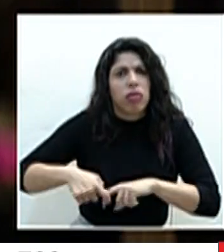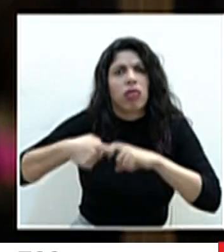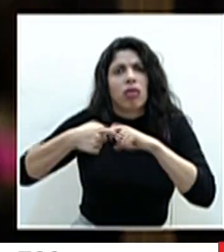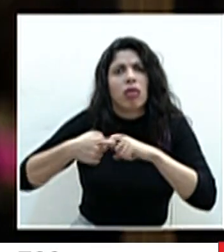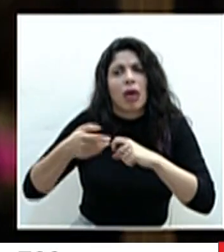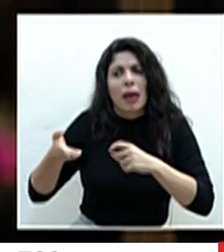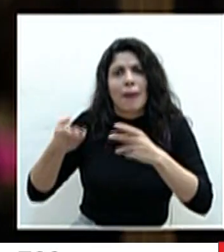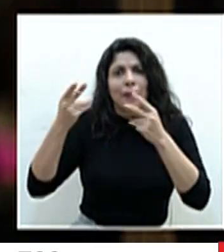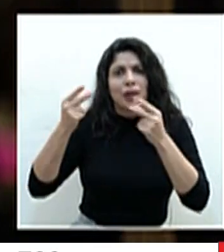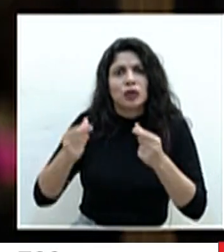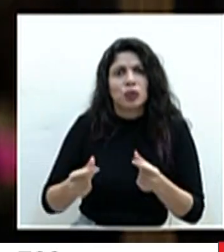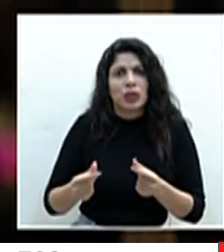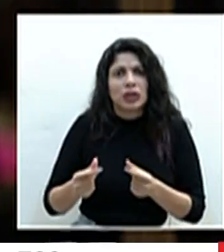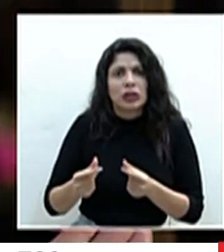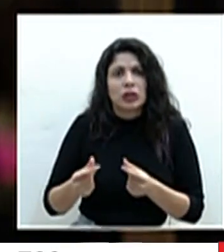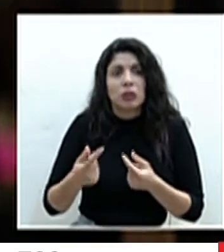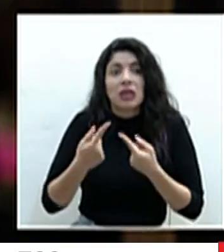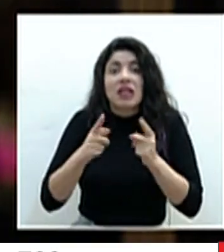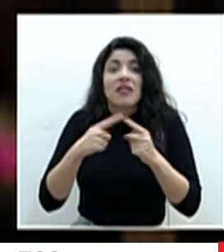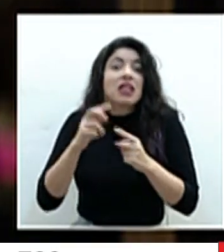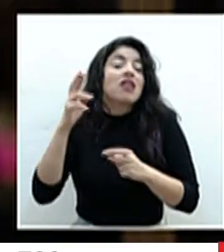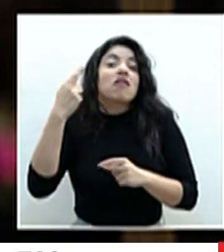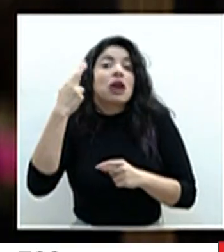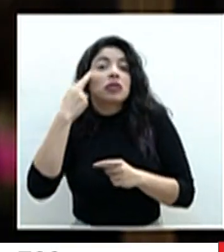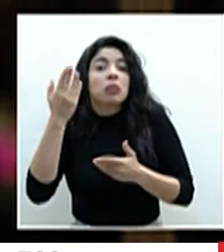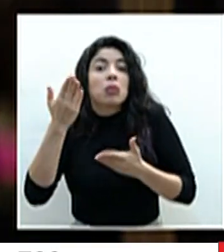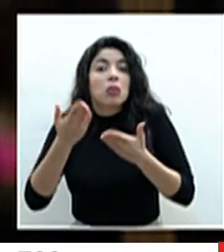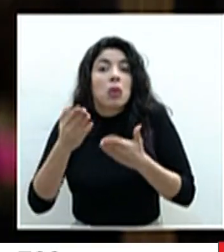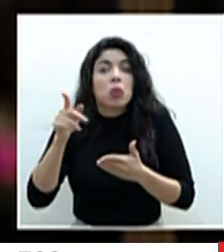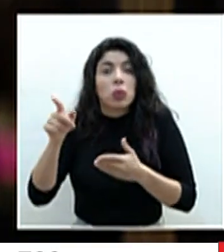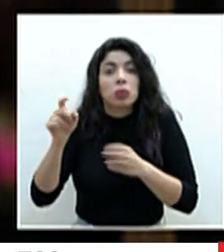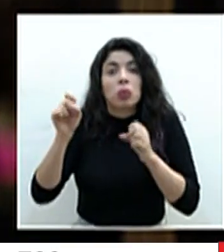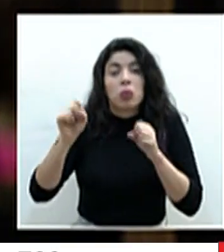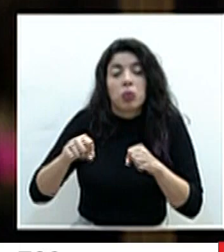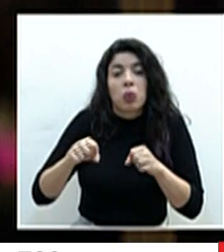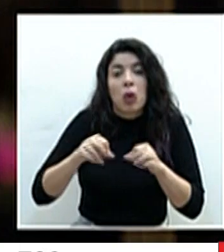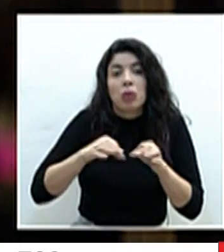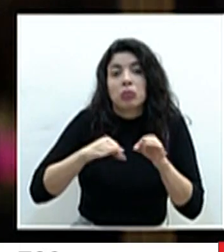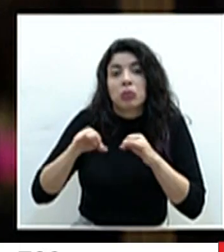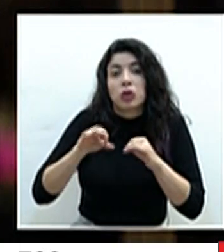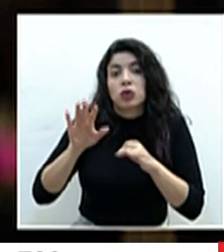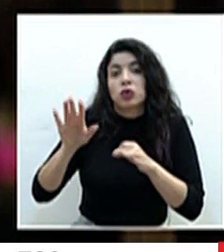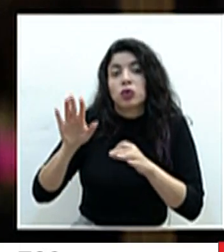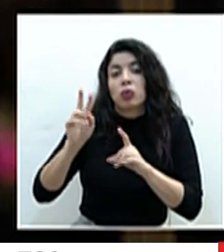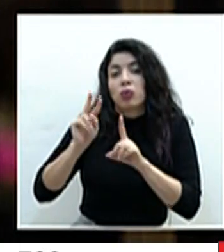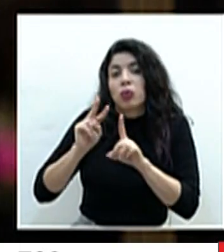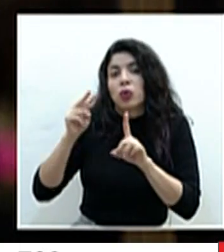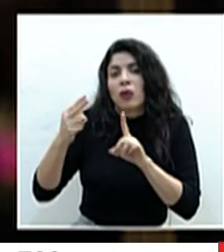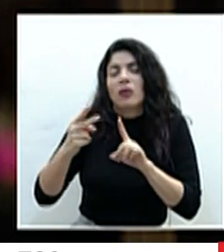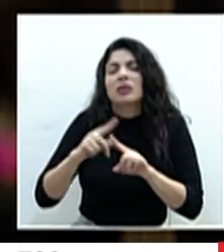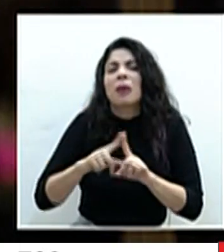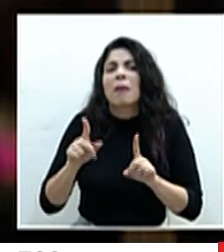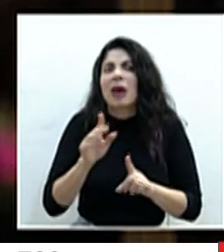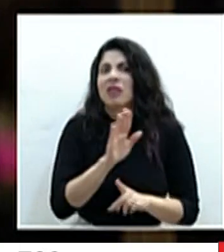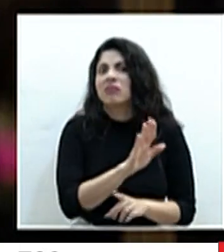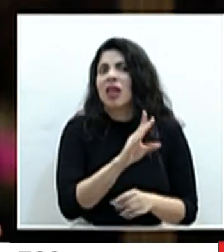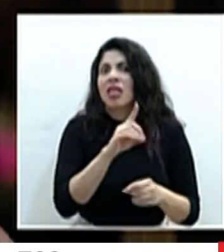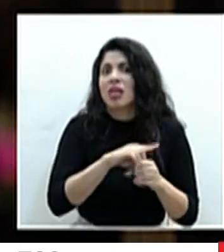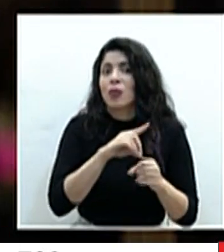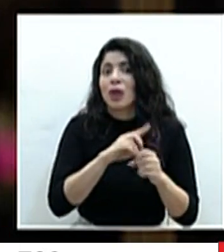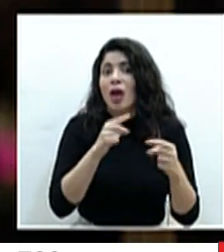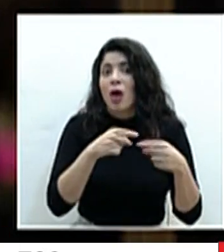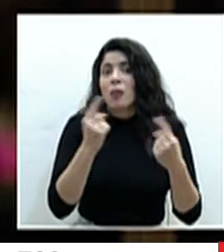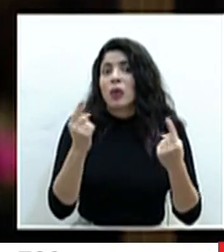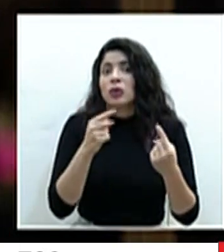este presupuesto, por diferentes razones que usted podrá mencionar desde su punto de vista, pero los diputados de oposición